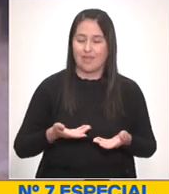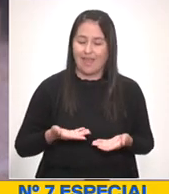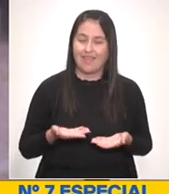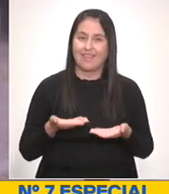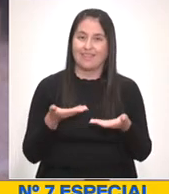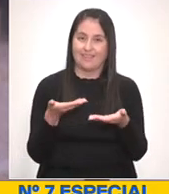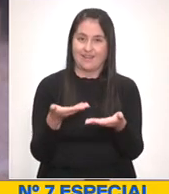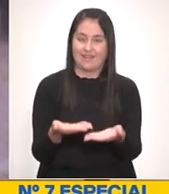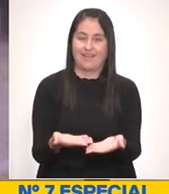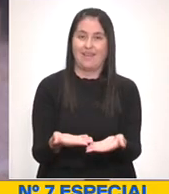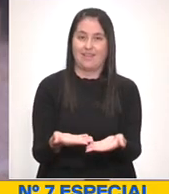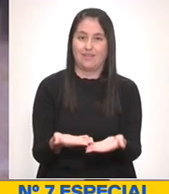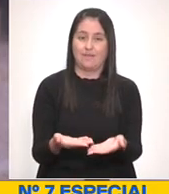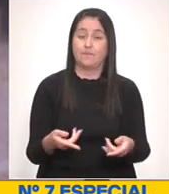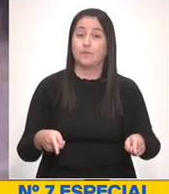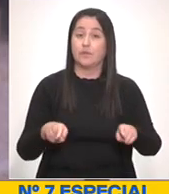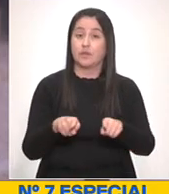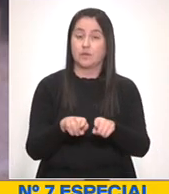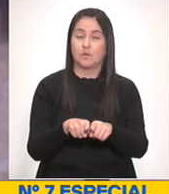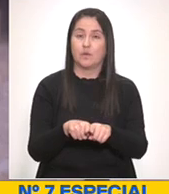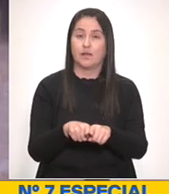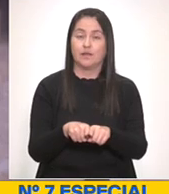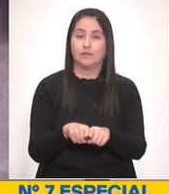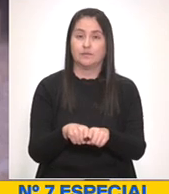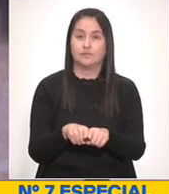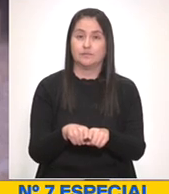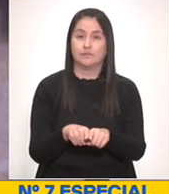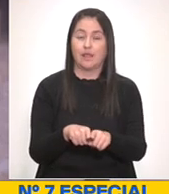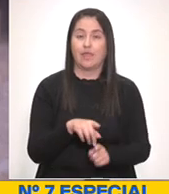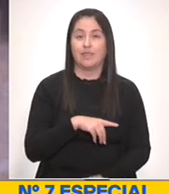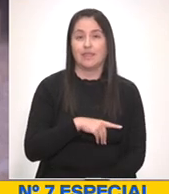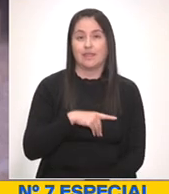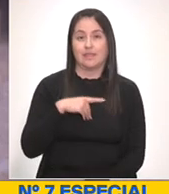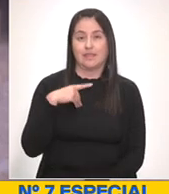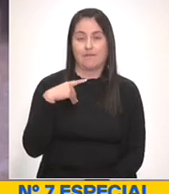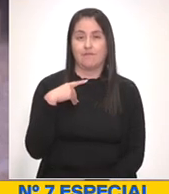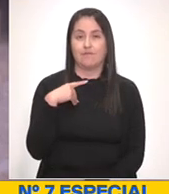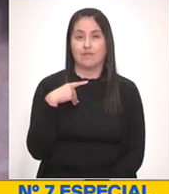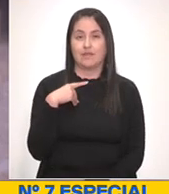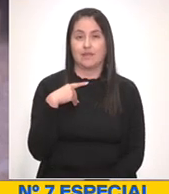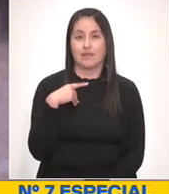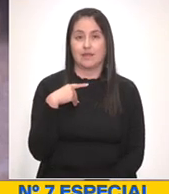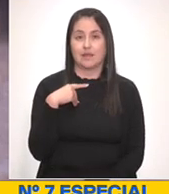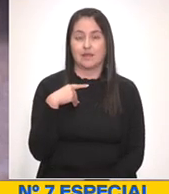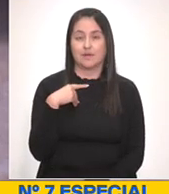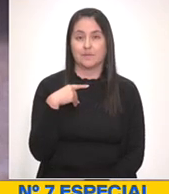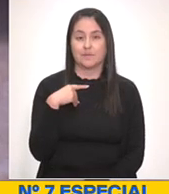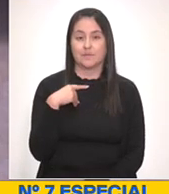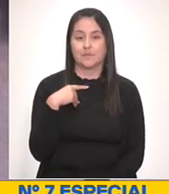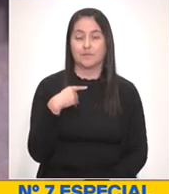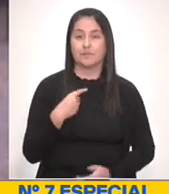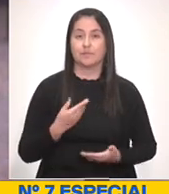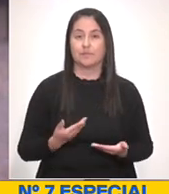así como también dignificar la presencia de